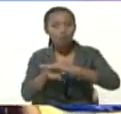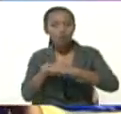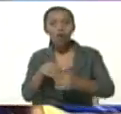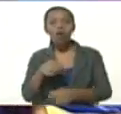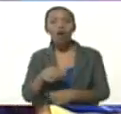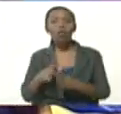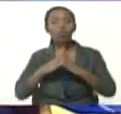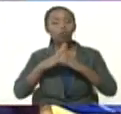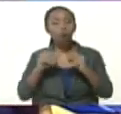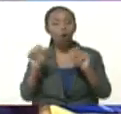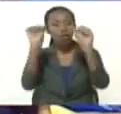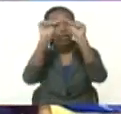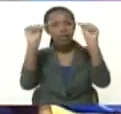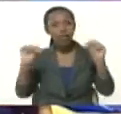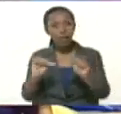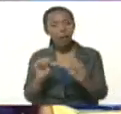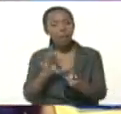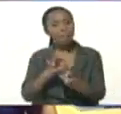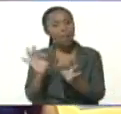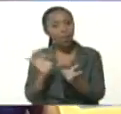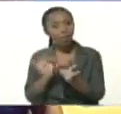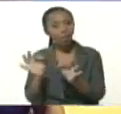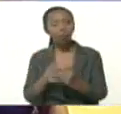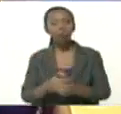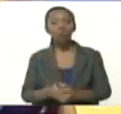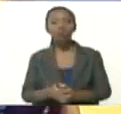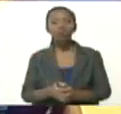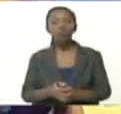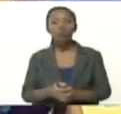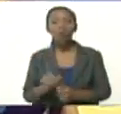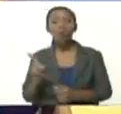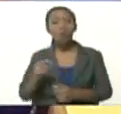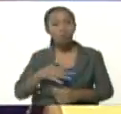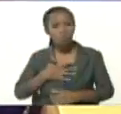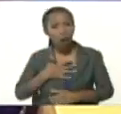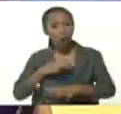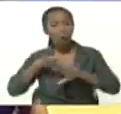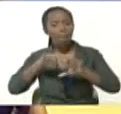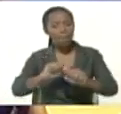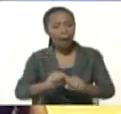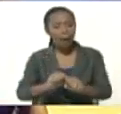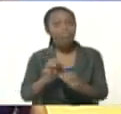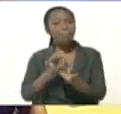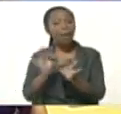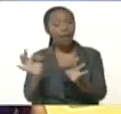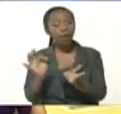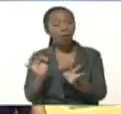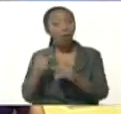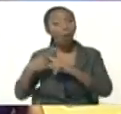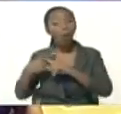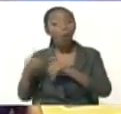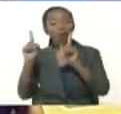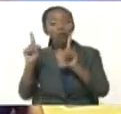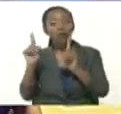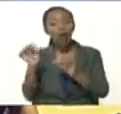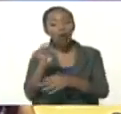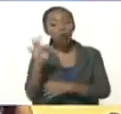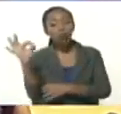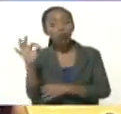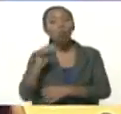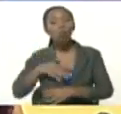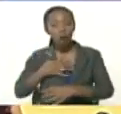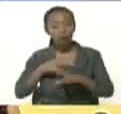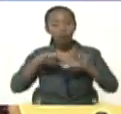todo el sistema del petro, ¿no? Exactamente. Aquí puedes comprar petros. Si traes otra criptomoneda, puedes comprar el